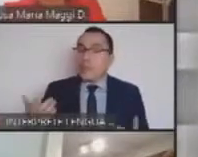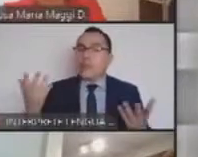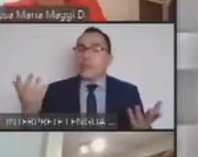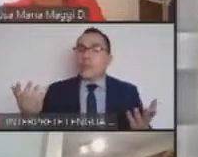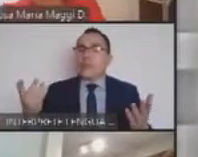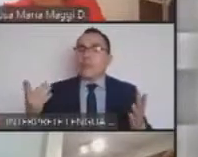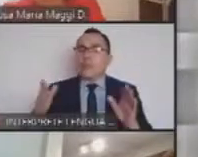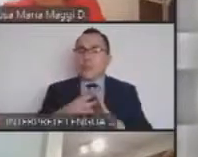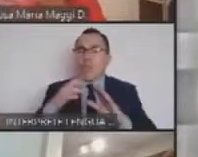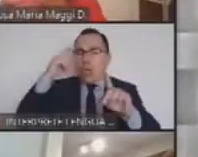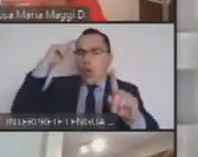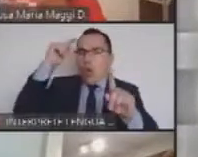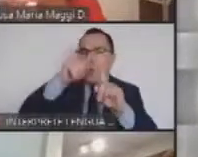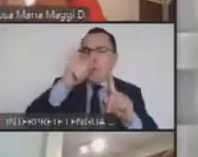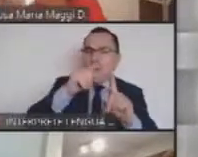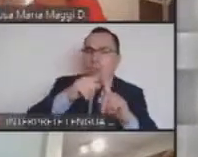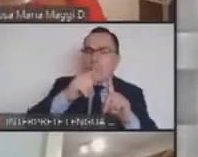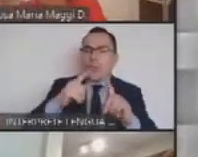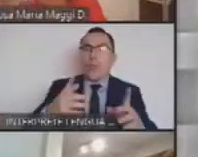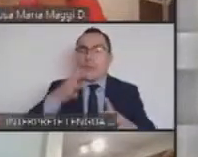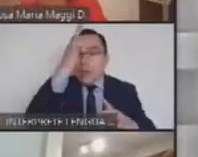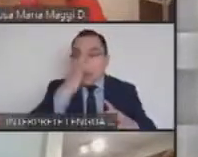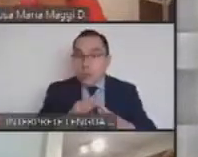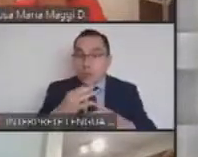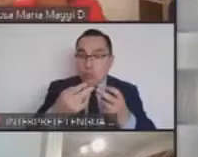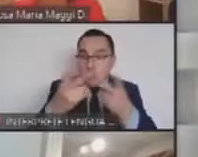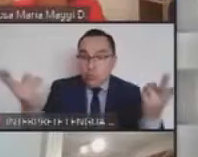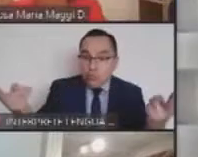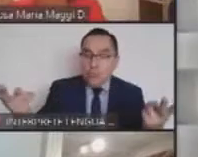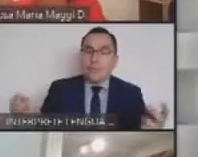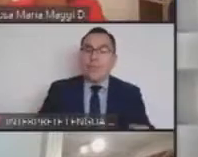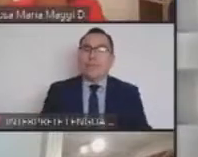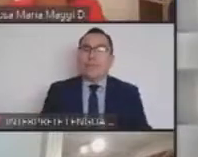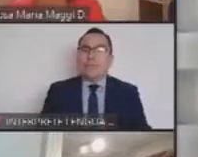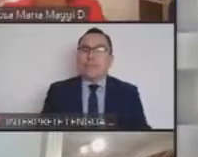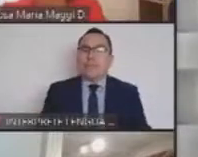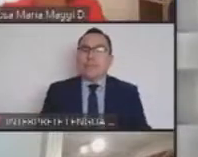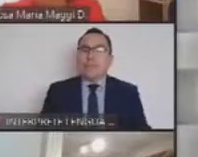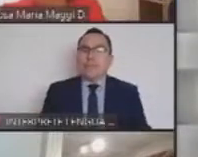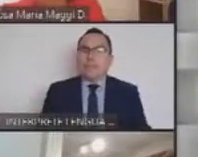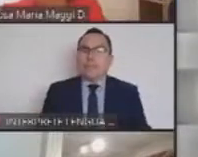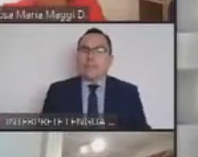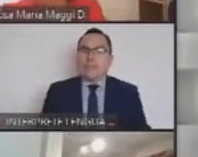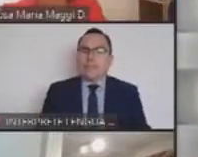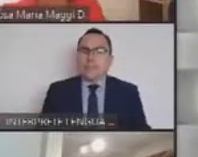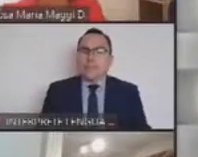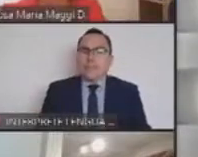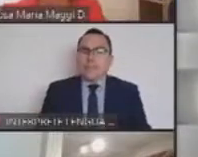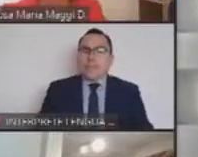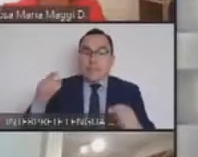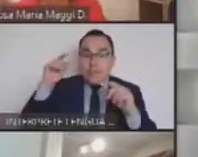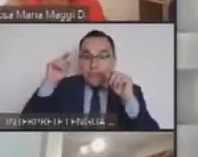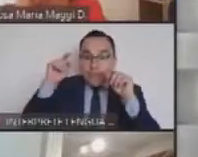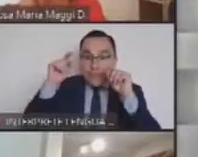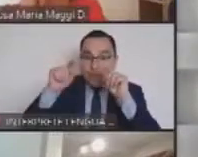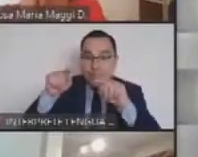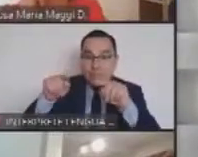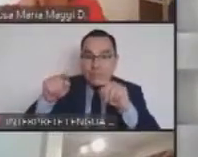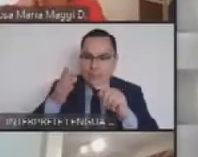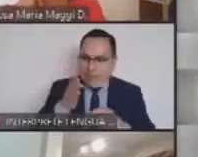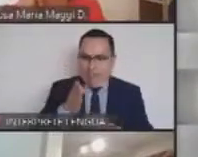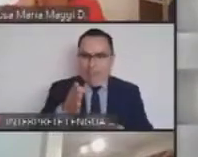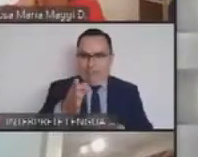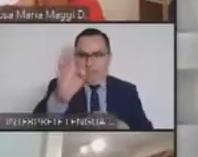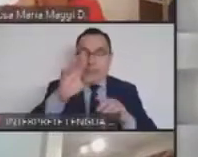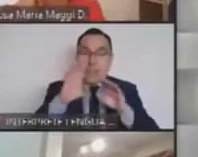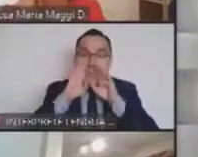de los objetivos de la función pública, ¿ya? Y a esta rectitud y